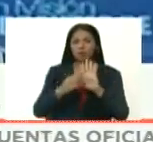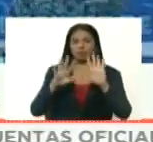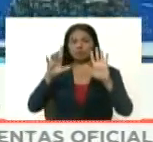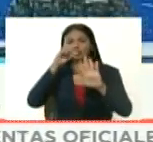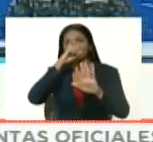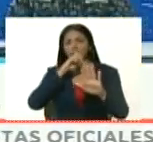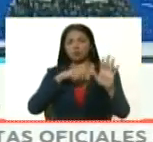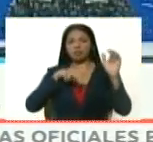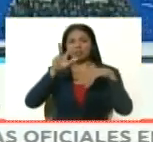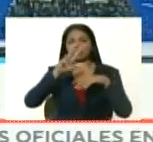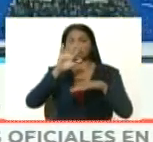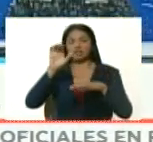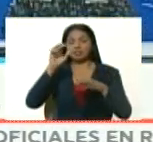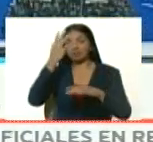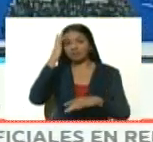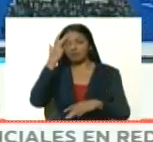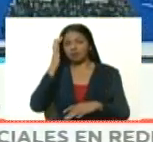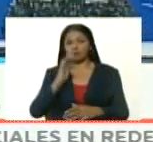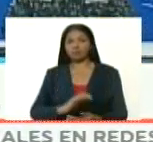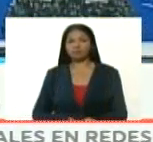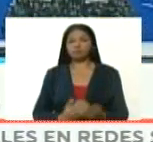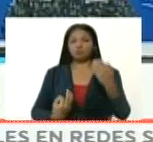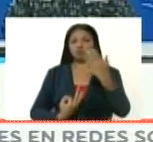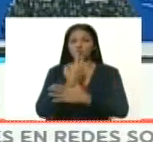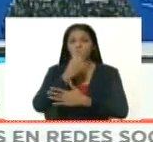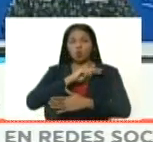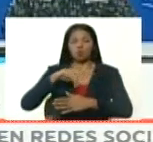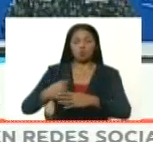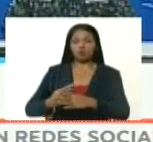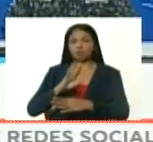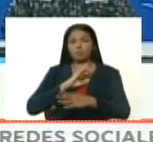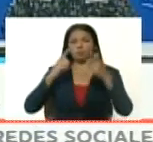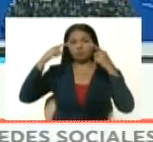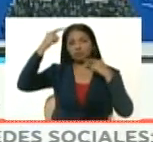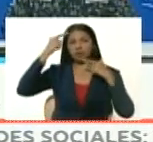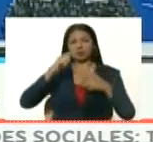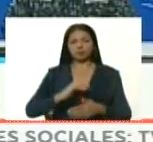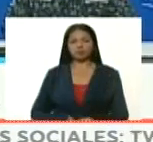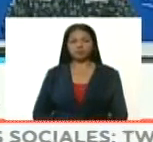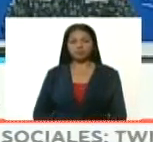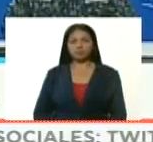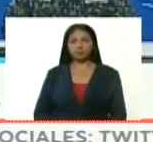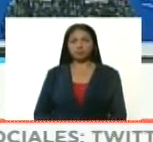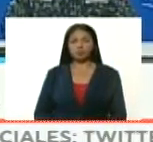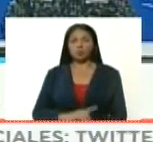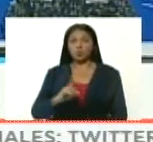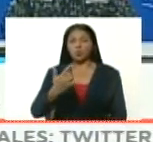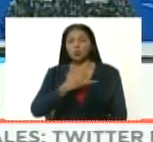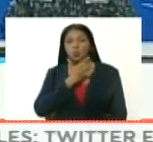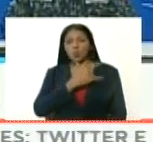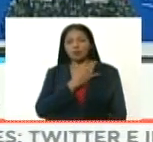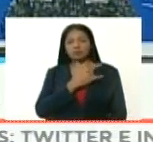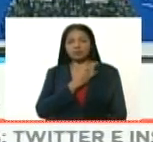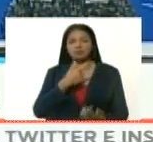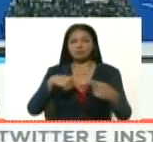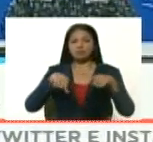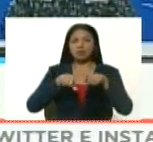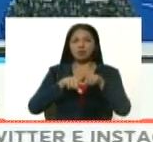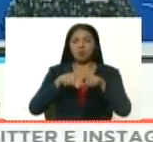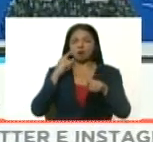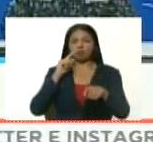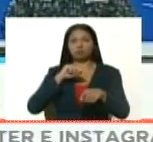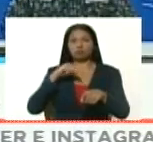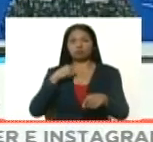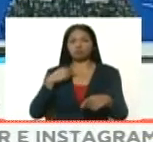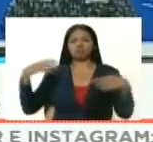el 13 de febrero, fundada por nuestro comandante Hugo Chávez. Una universidad. Me está cayendo